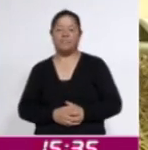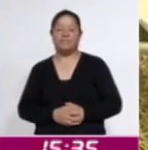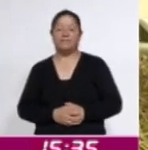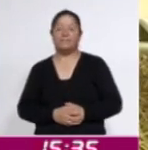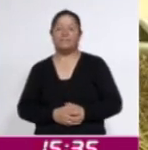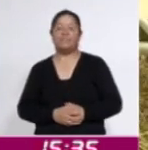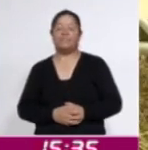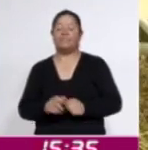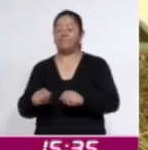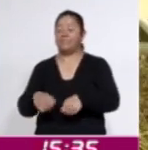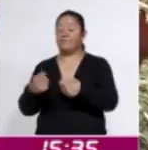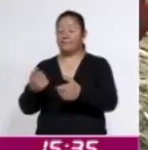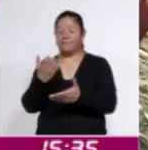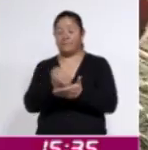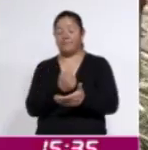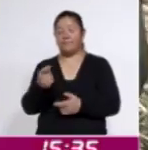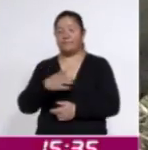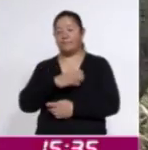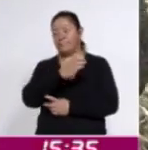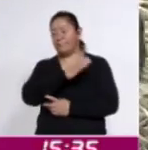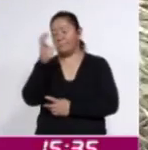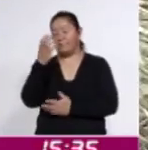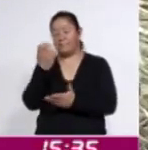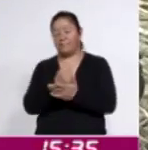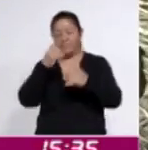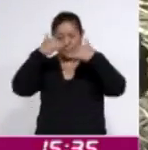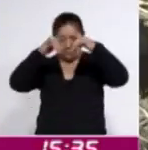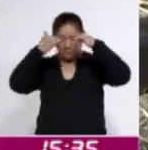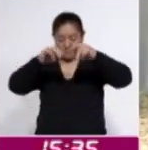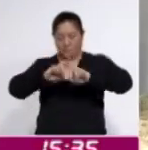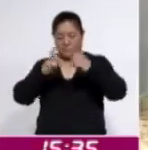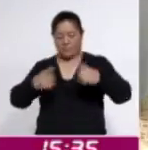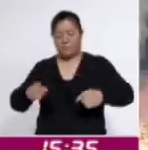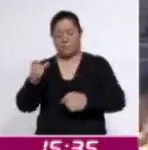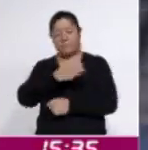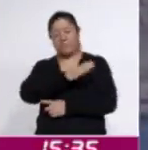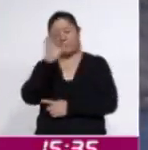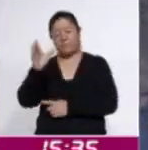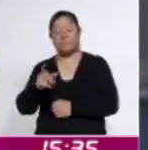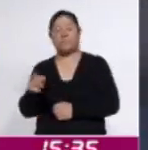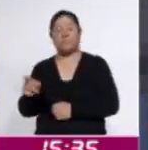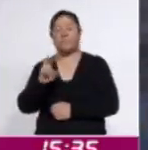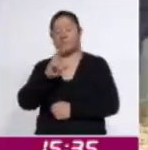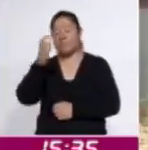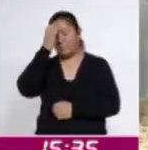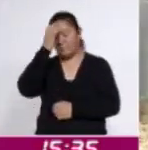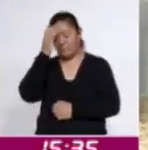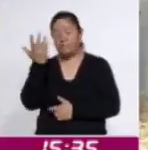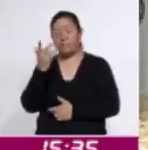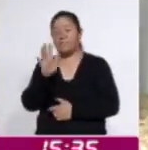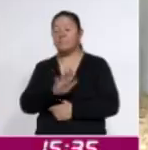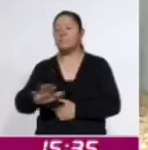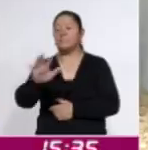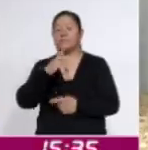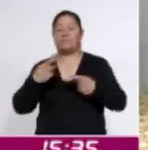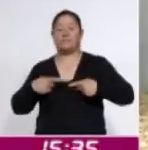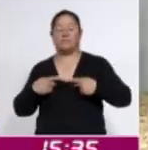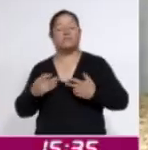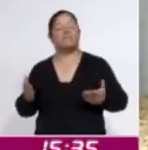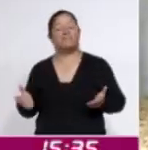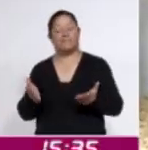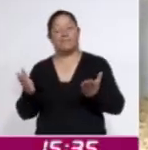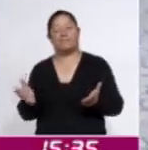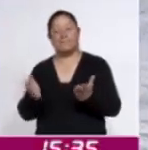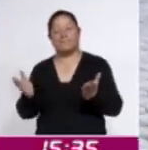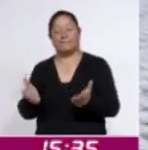Se entregó el Premio Estatal al Mérito a la Agricultura, Ganadería y Desarrollo Rural, un reconocimiento que motiva a los productores agrícolas y